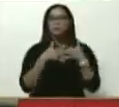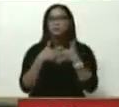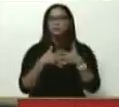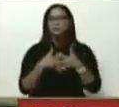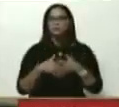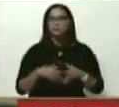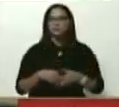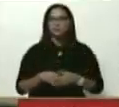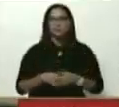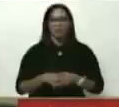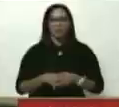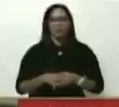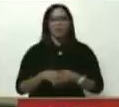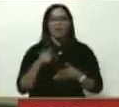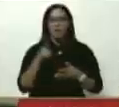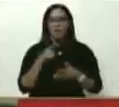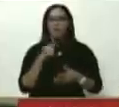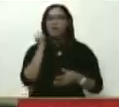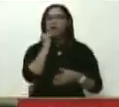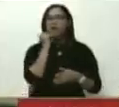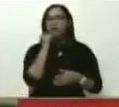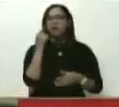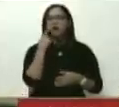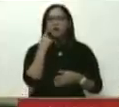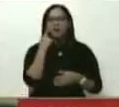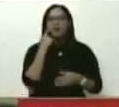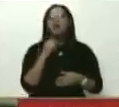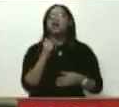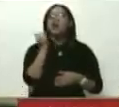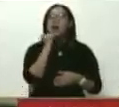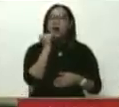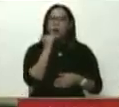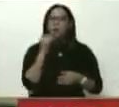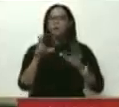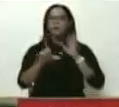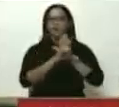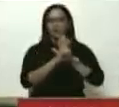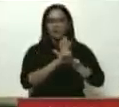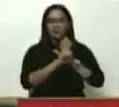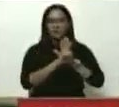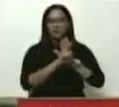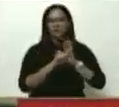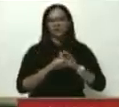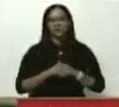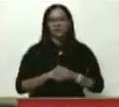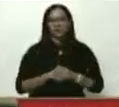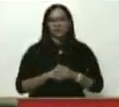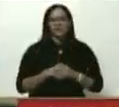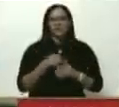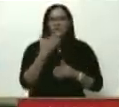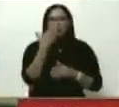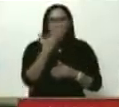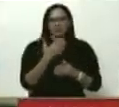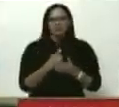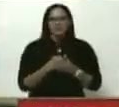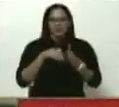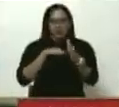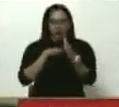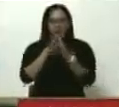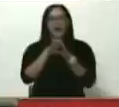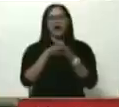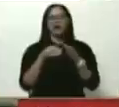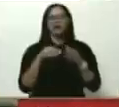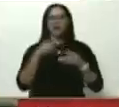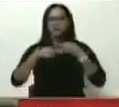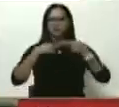Es la ofensiva, fíjense, es la ofensiva legal ante el avance de la izquierda en